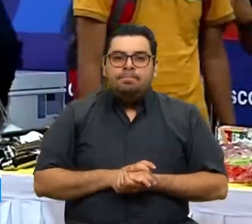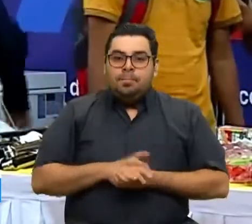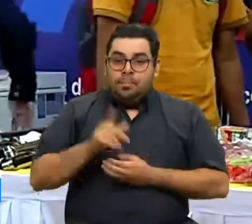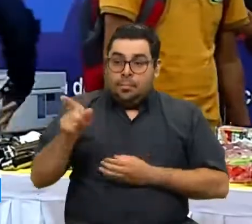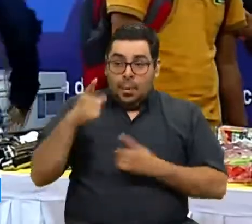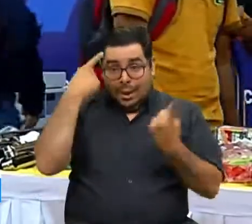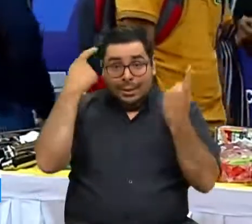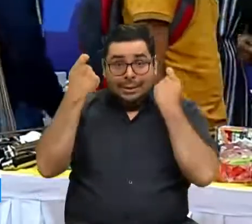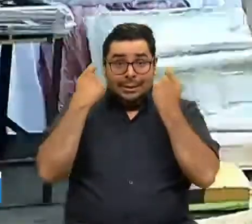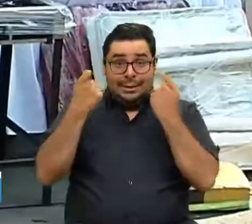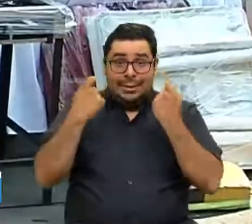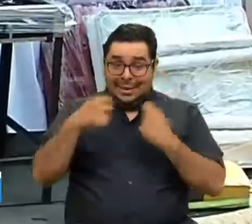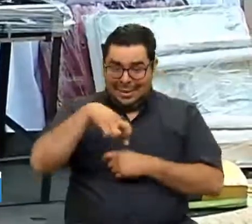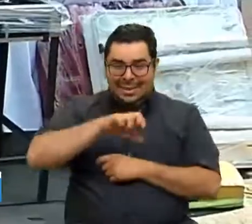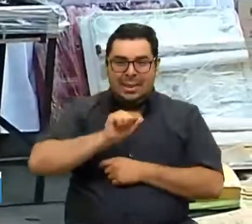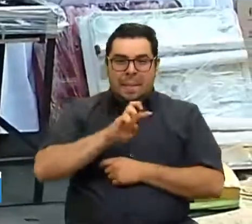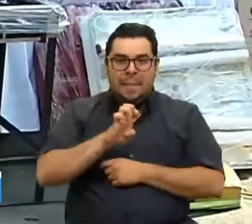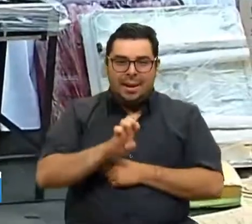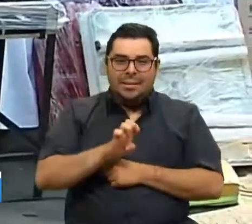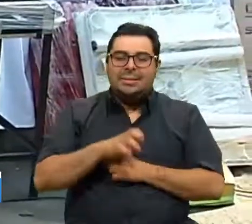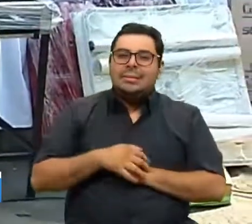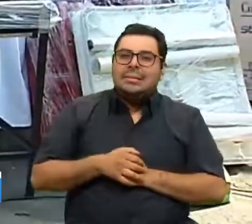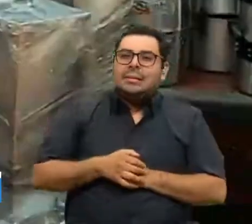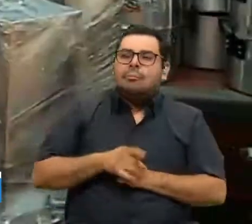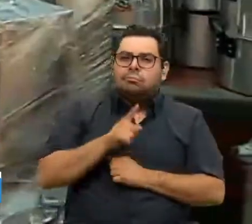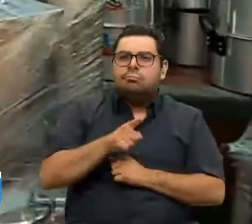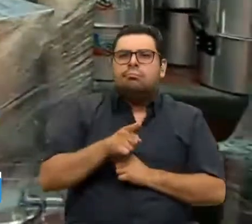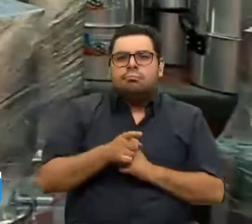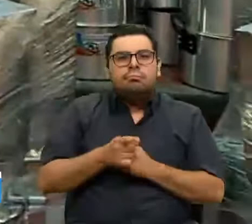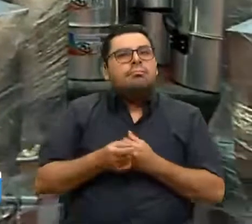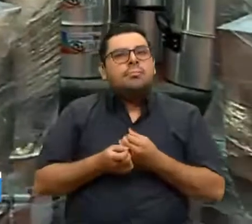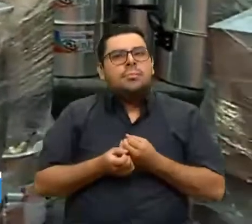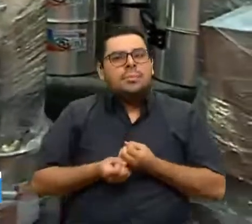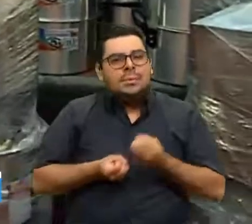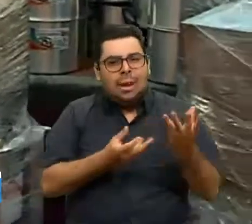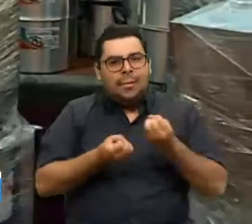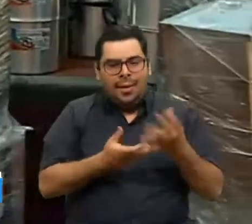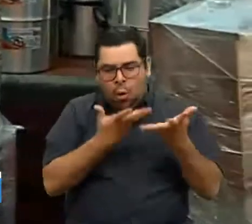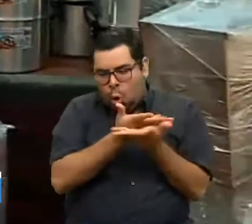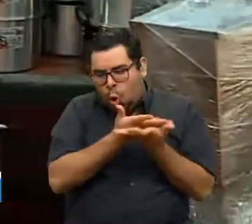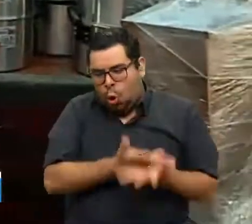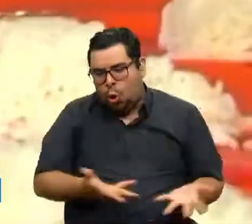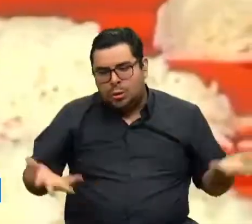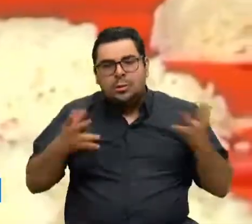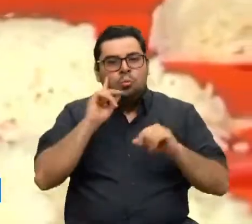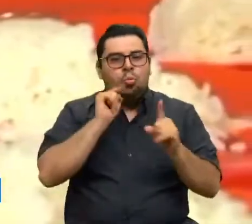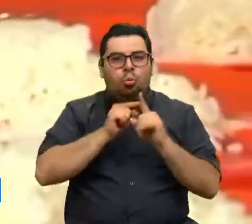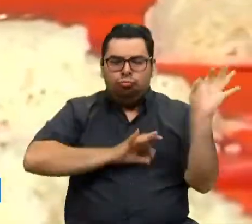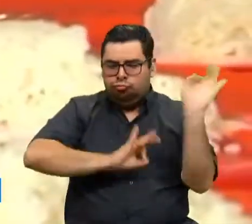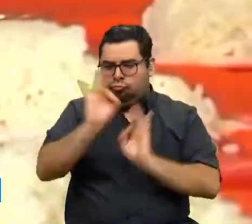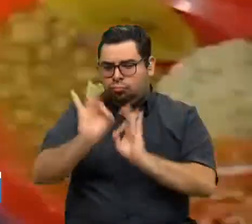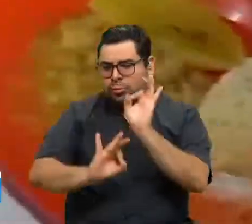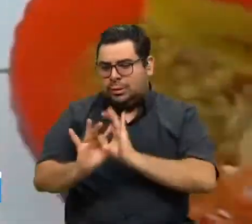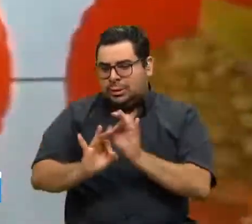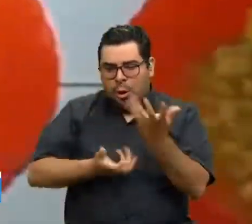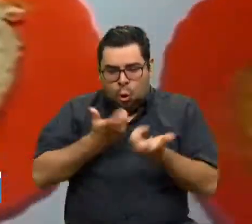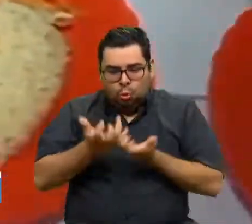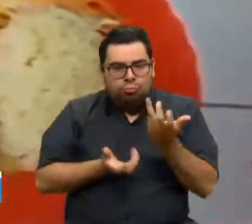recientemente el gobernador hizo entrega del menaje a las instituciones para conservar y preparar en condiciones sanitarias los